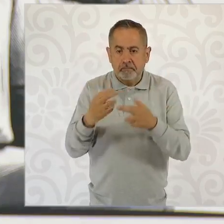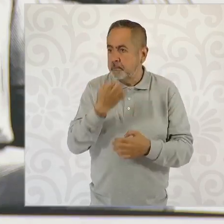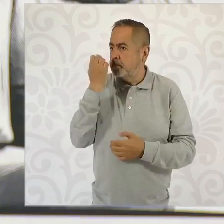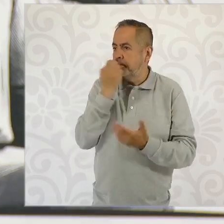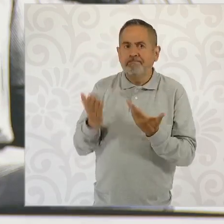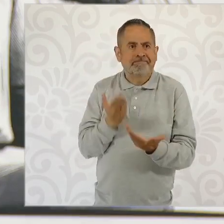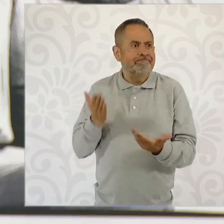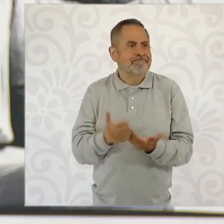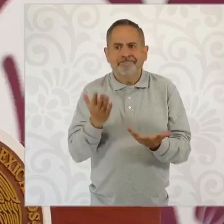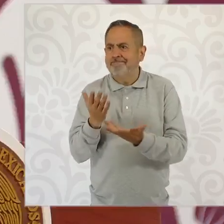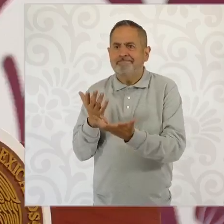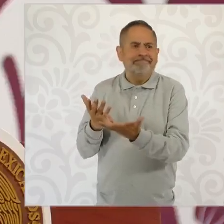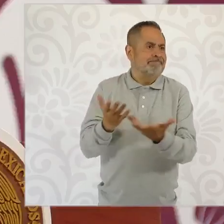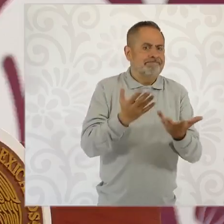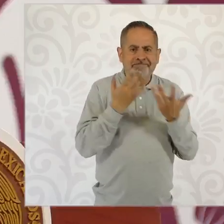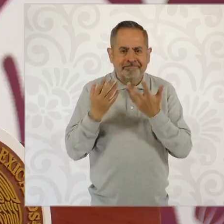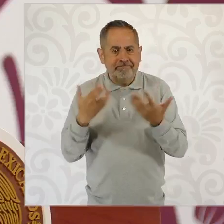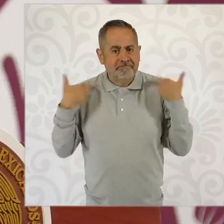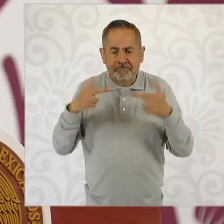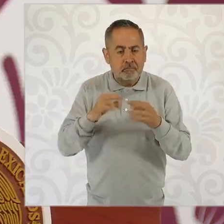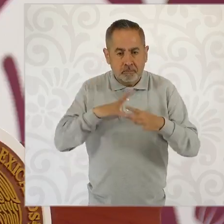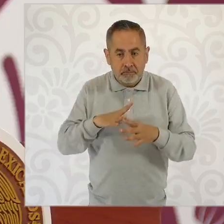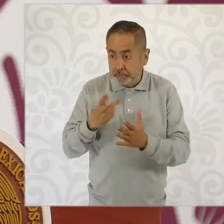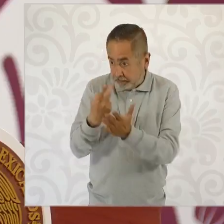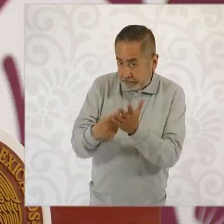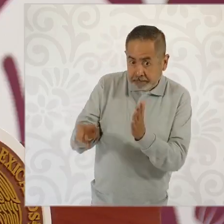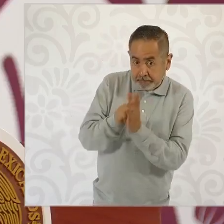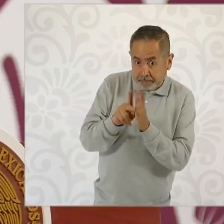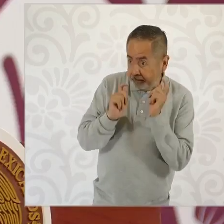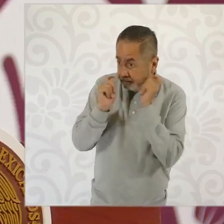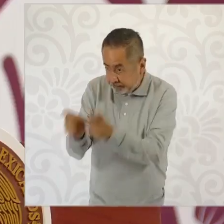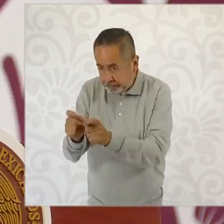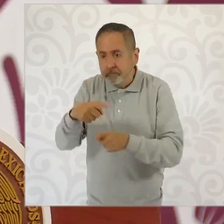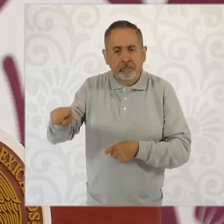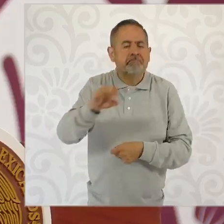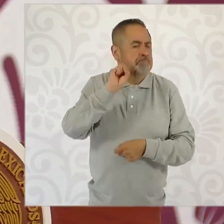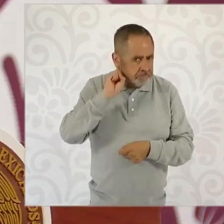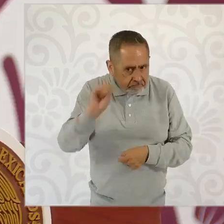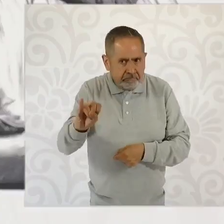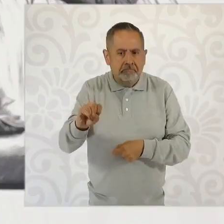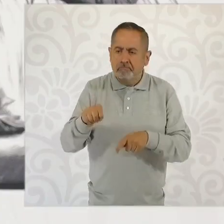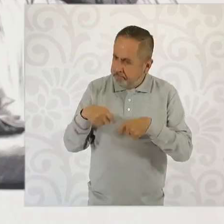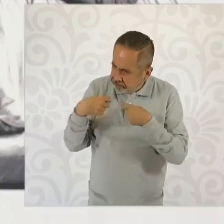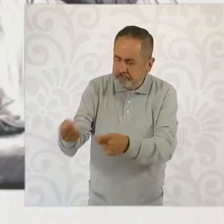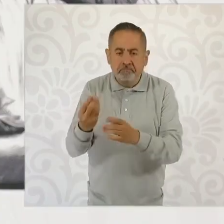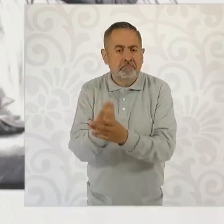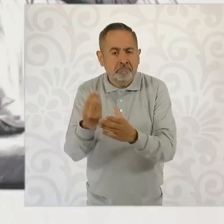ya dijimos todas las plazas que se necesiten para que los niños tengan clases. Pues